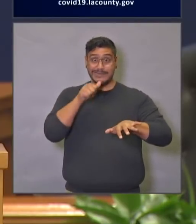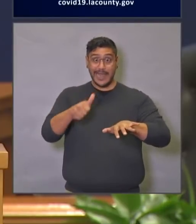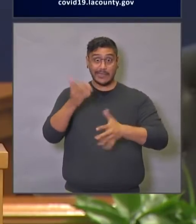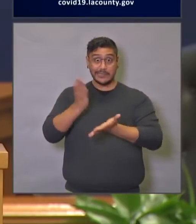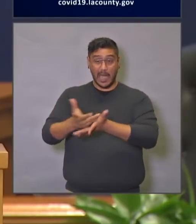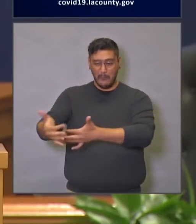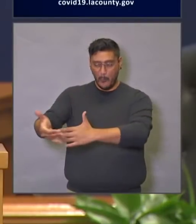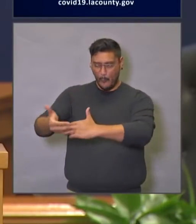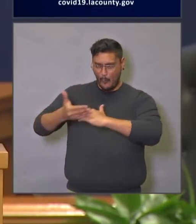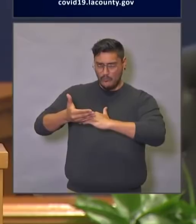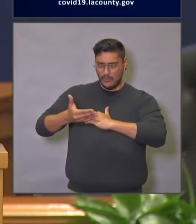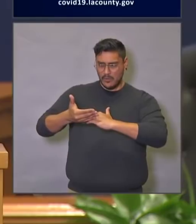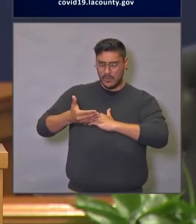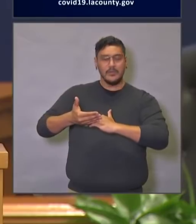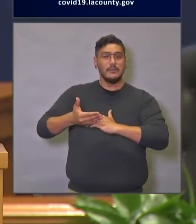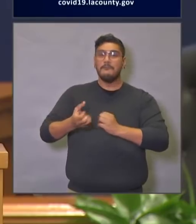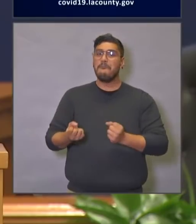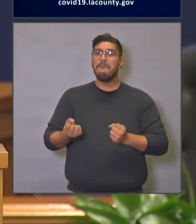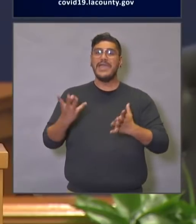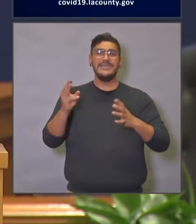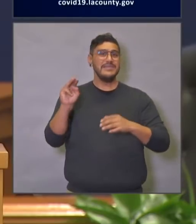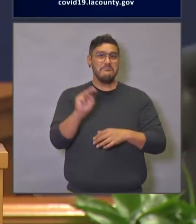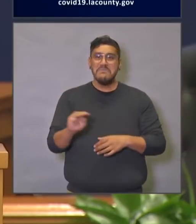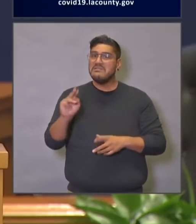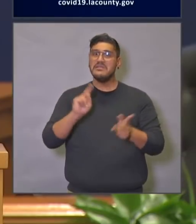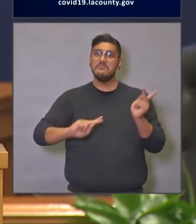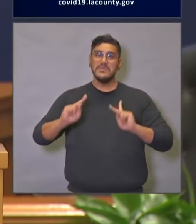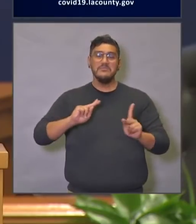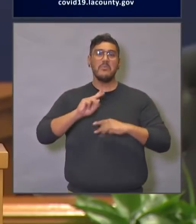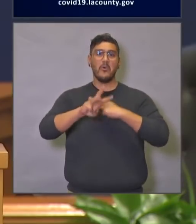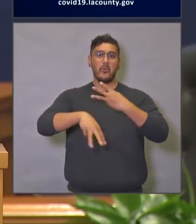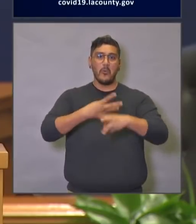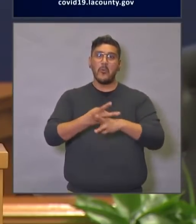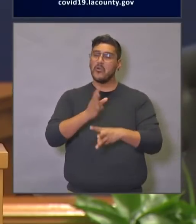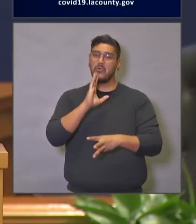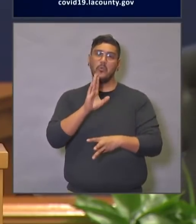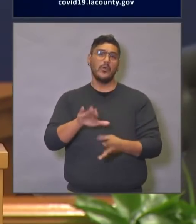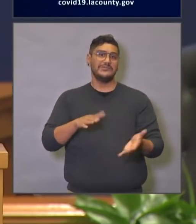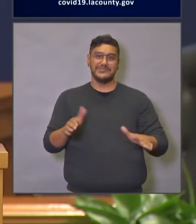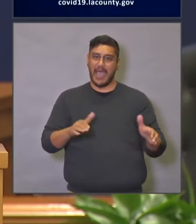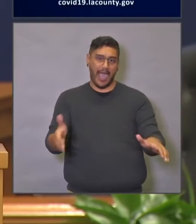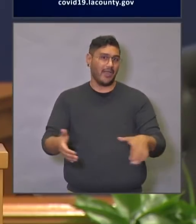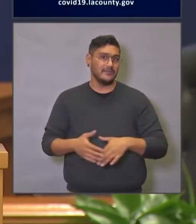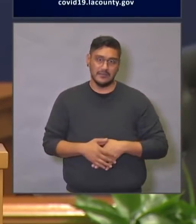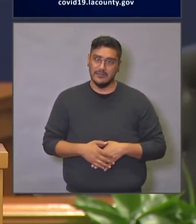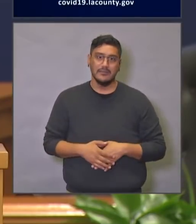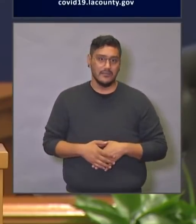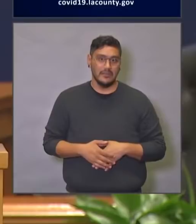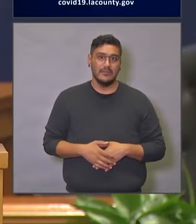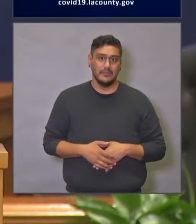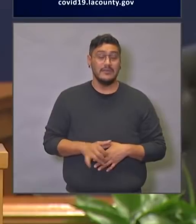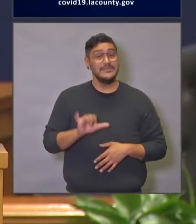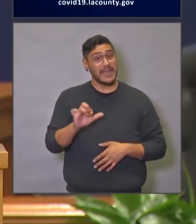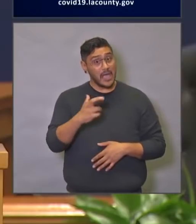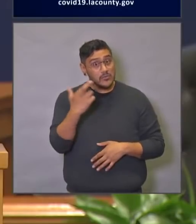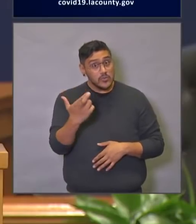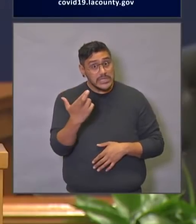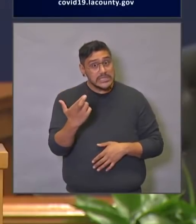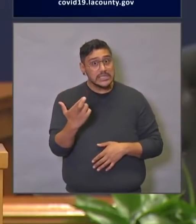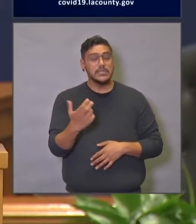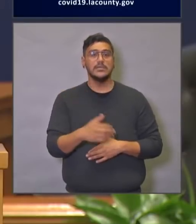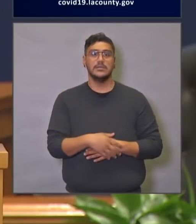mataría a millones de personas en todo el mundo. Por eso es que tenemos que seguir tomando